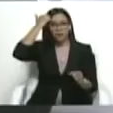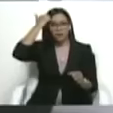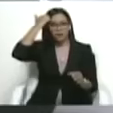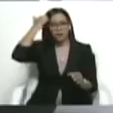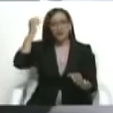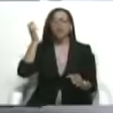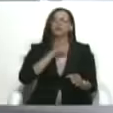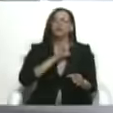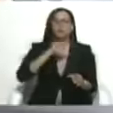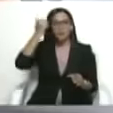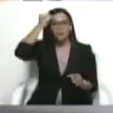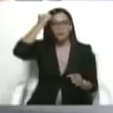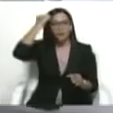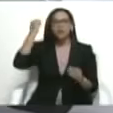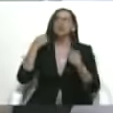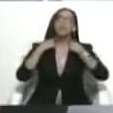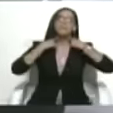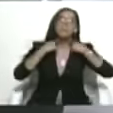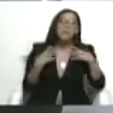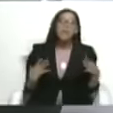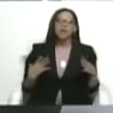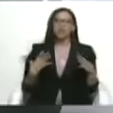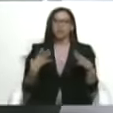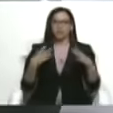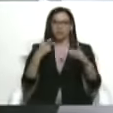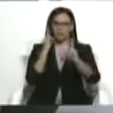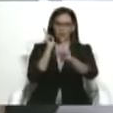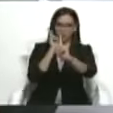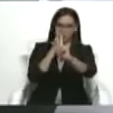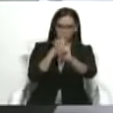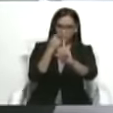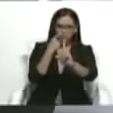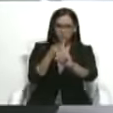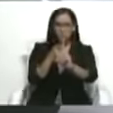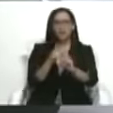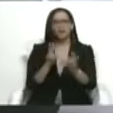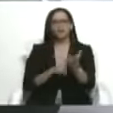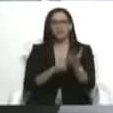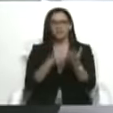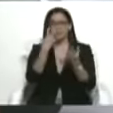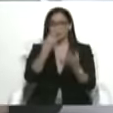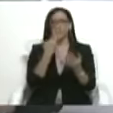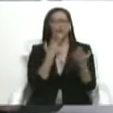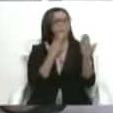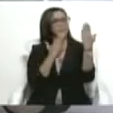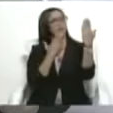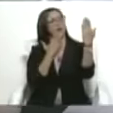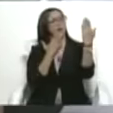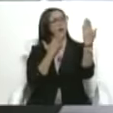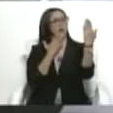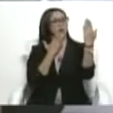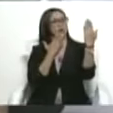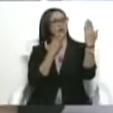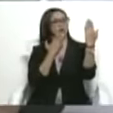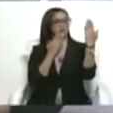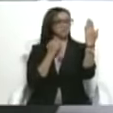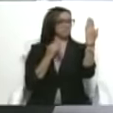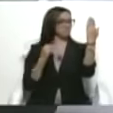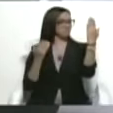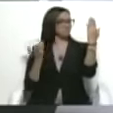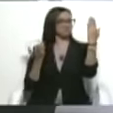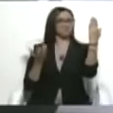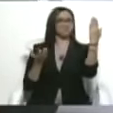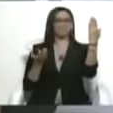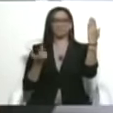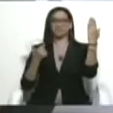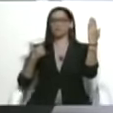en sociópatas que pierden la noción de la realidad, se ven en un espejo y de pronto salen a la calle y dicen